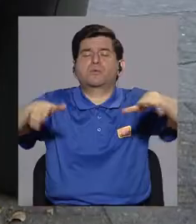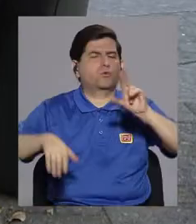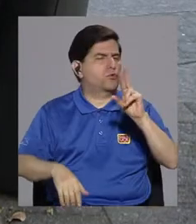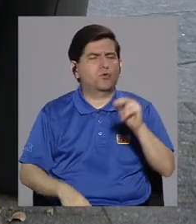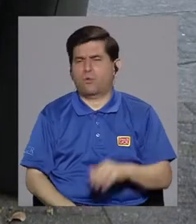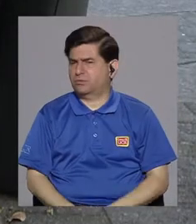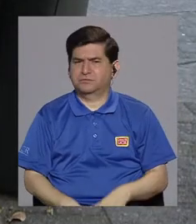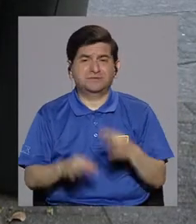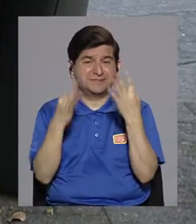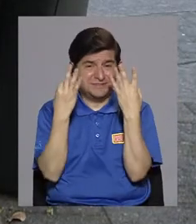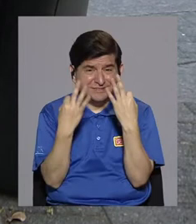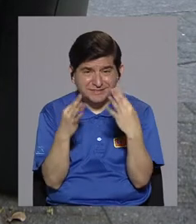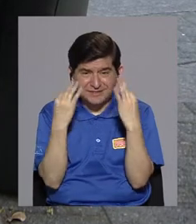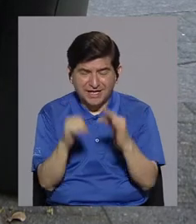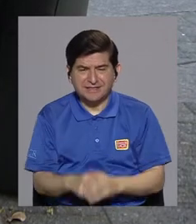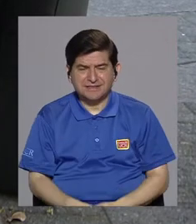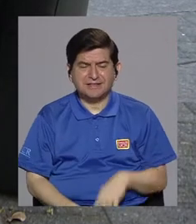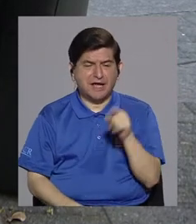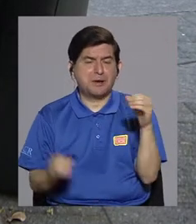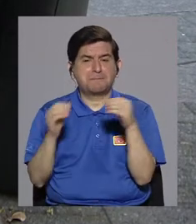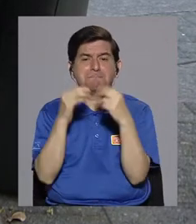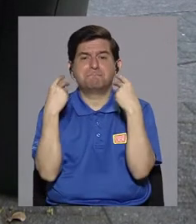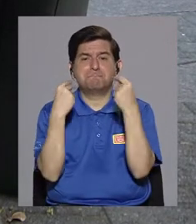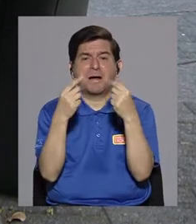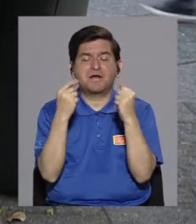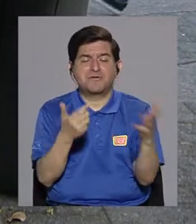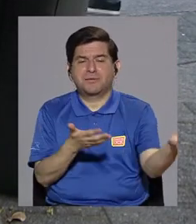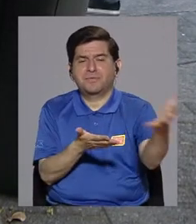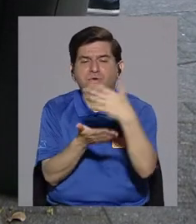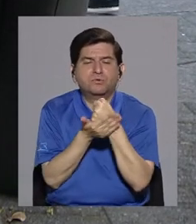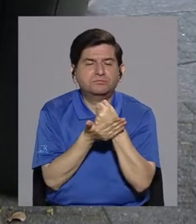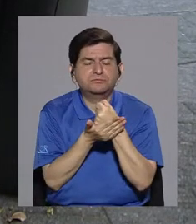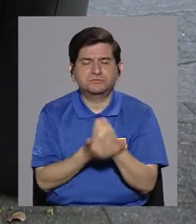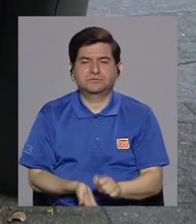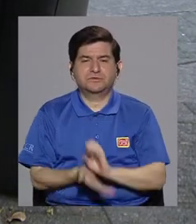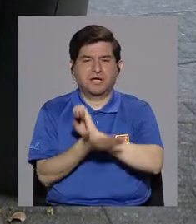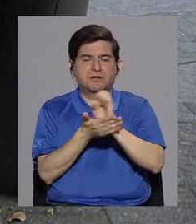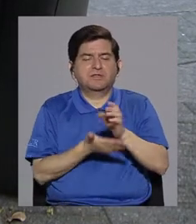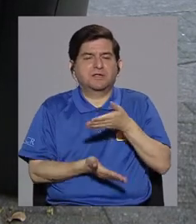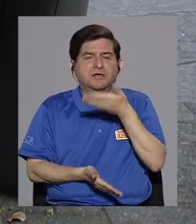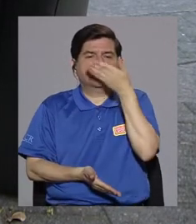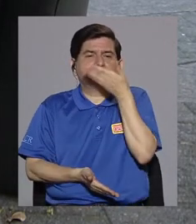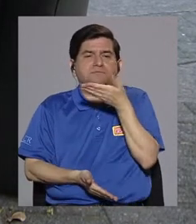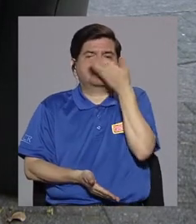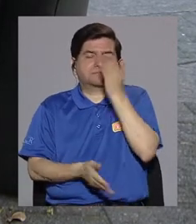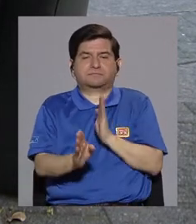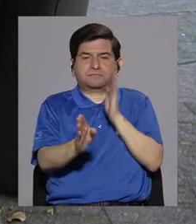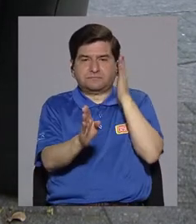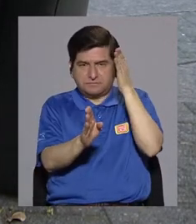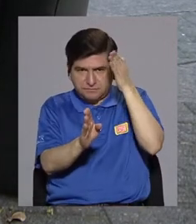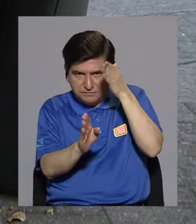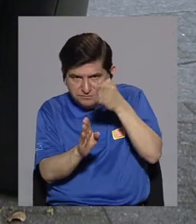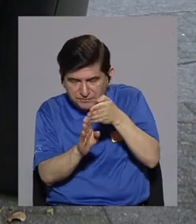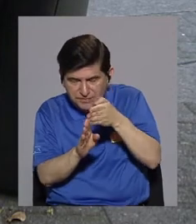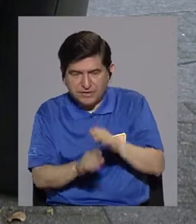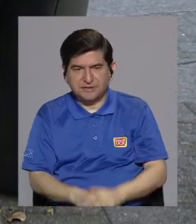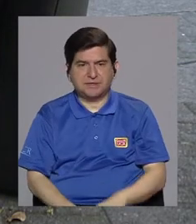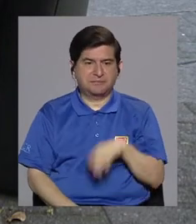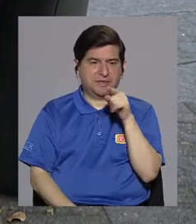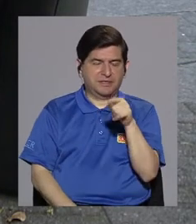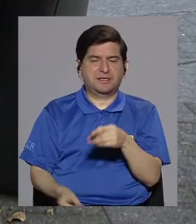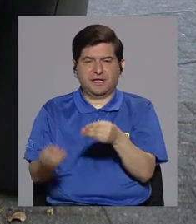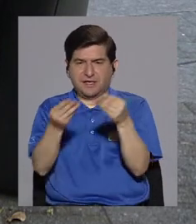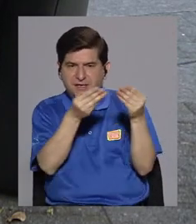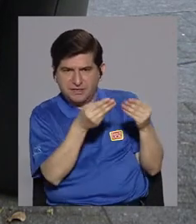tratar de retirarlo lo más rápidamente posible, evitando aspirar, digamos, directamente